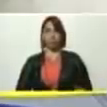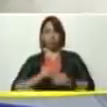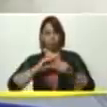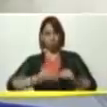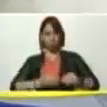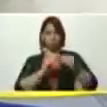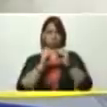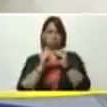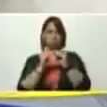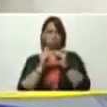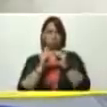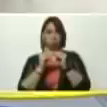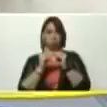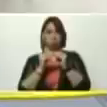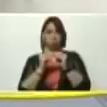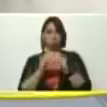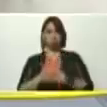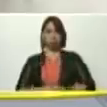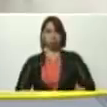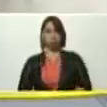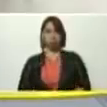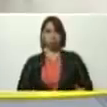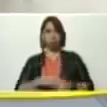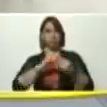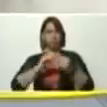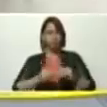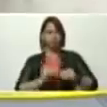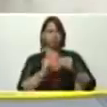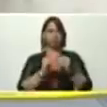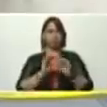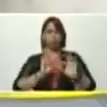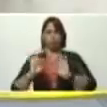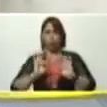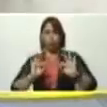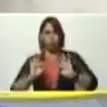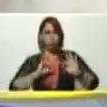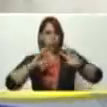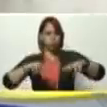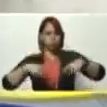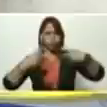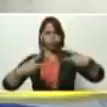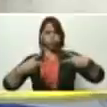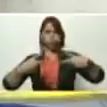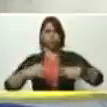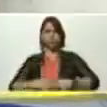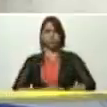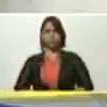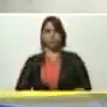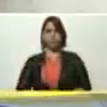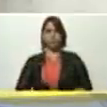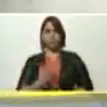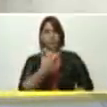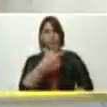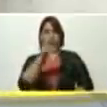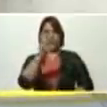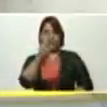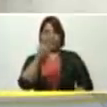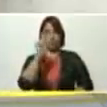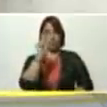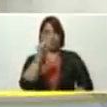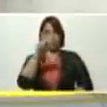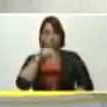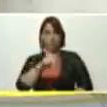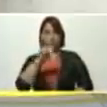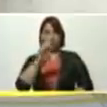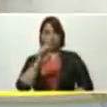remodelación, de redefinición, de actualización, de las tres R, de